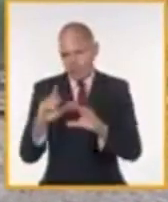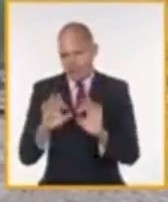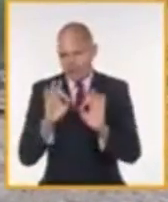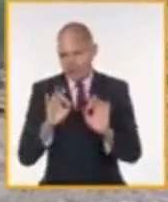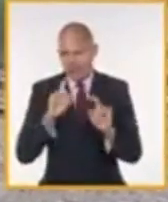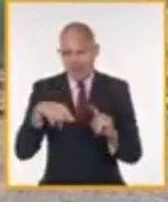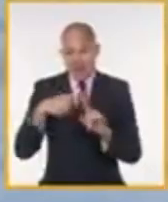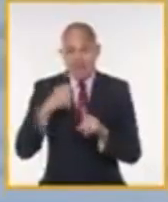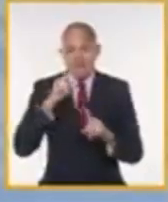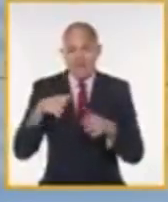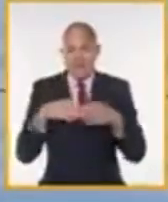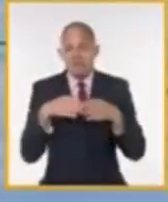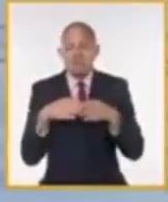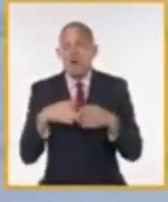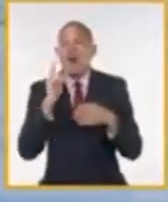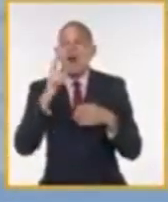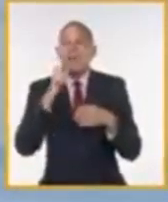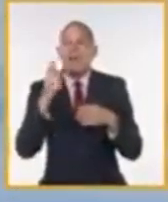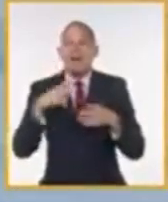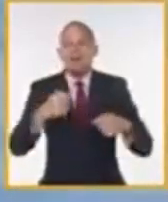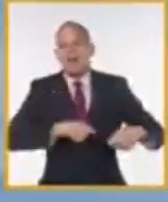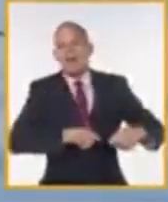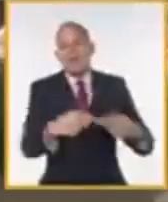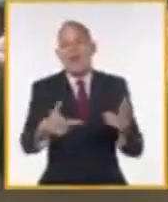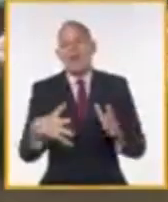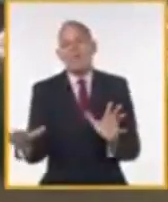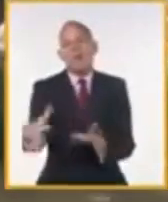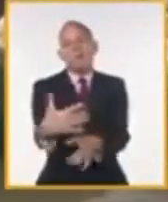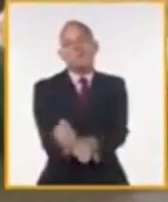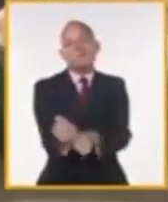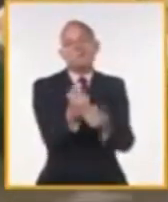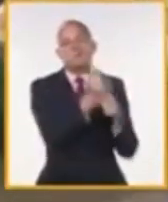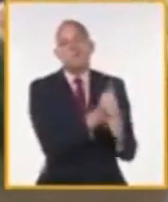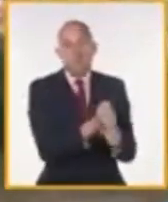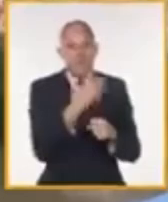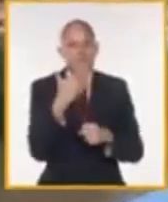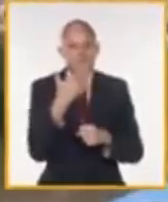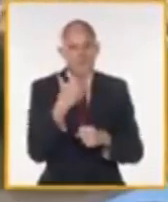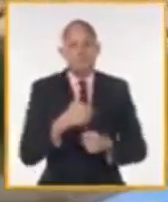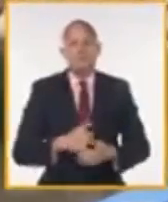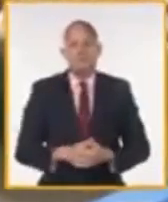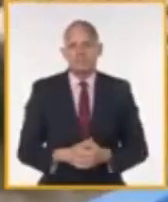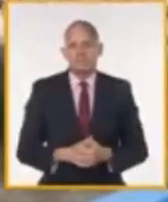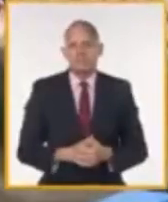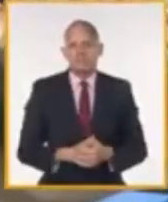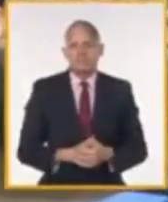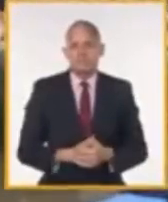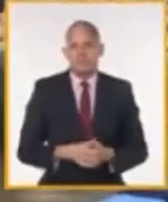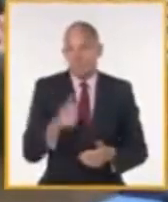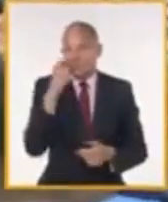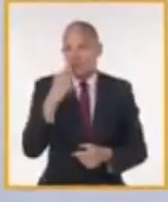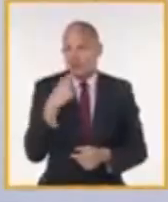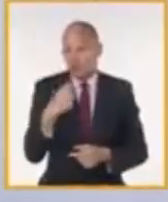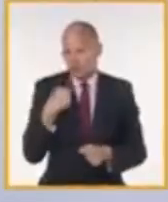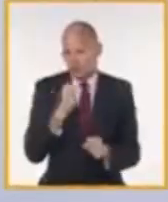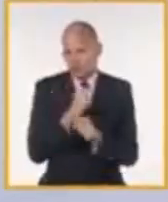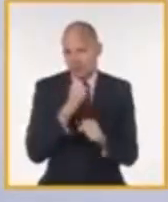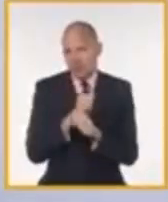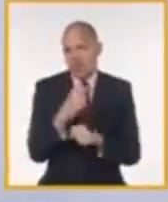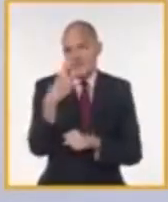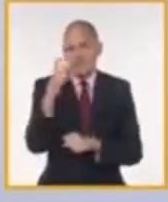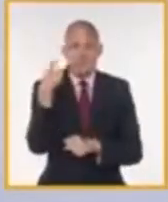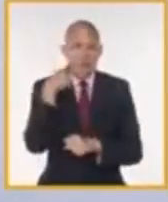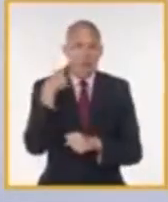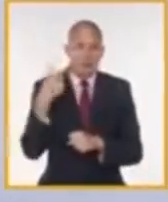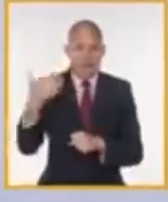el morral lleno es la mejor forma de aportar a la provincia y al país. Oh, llevo como 20 años en la pesca, o más. De que salí de